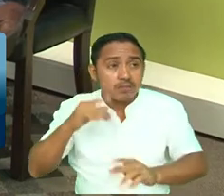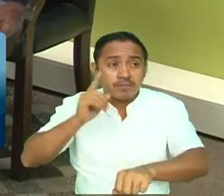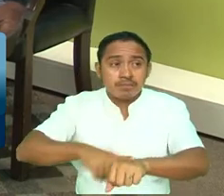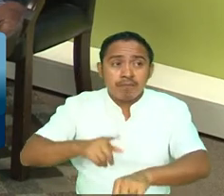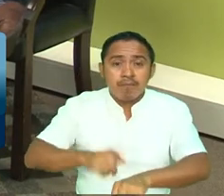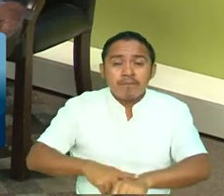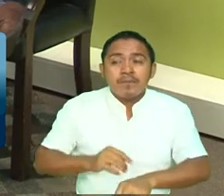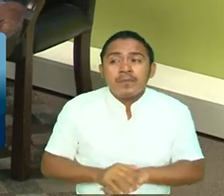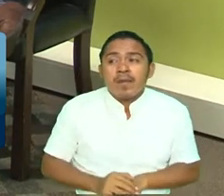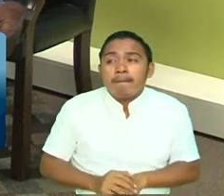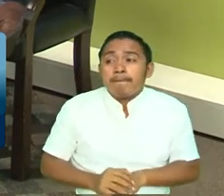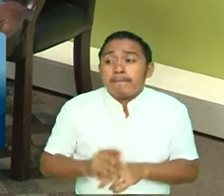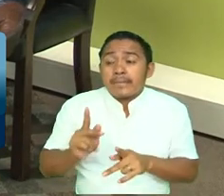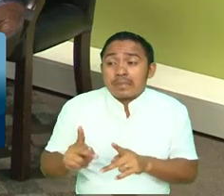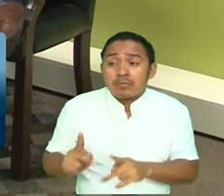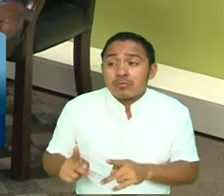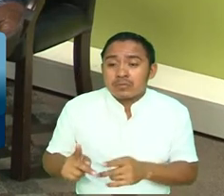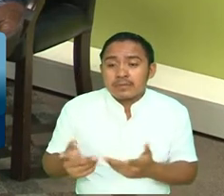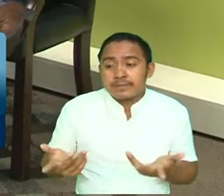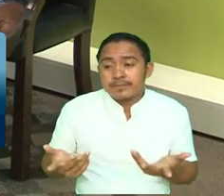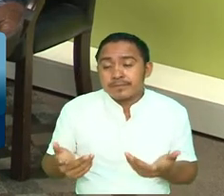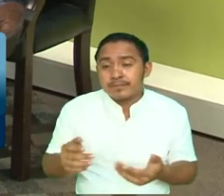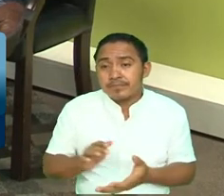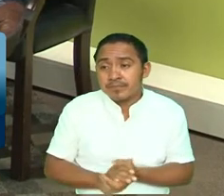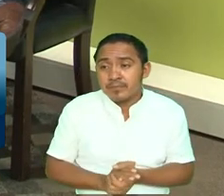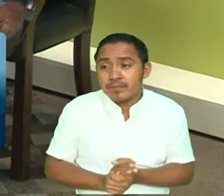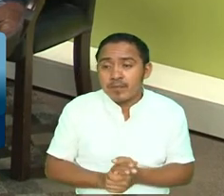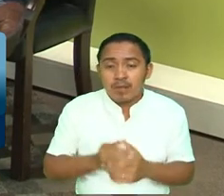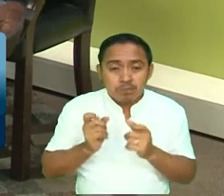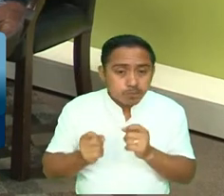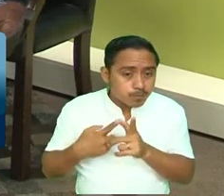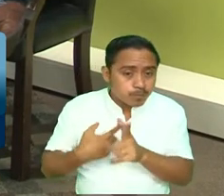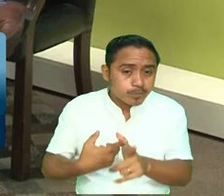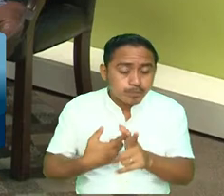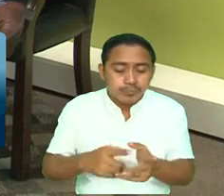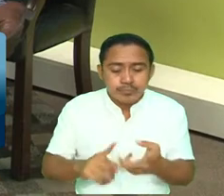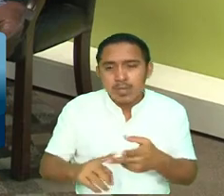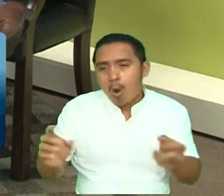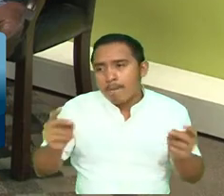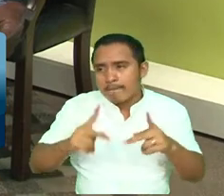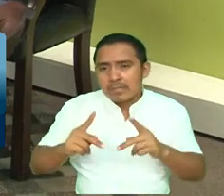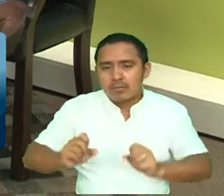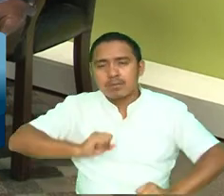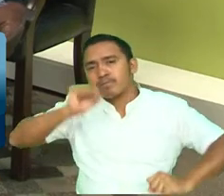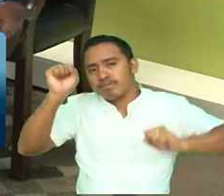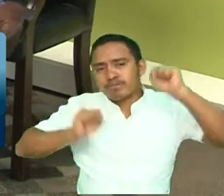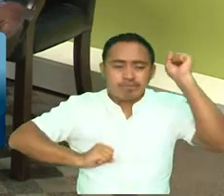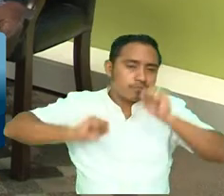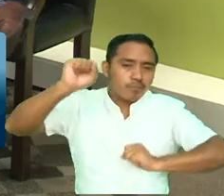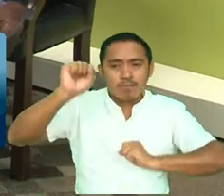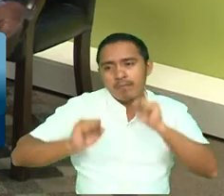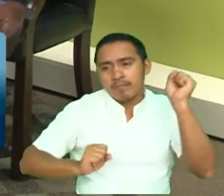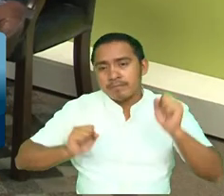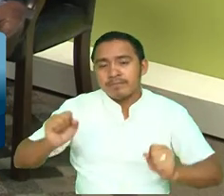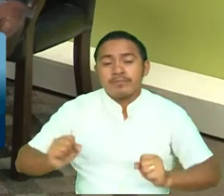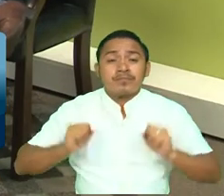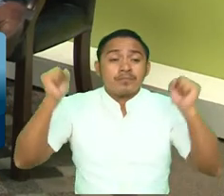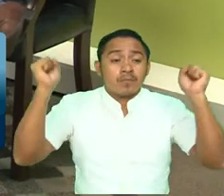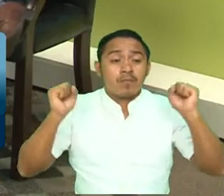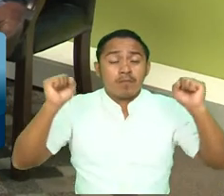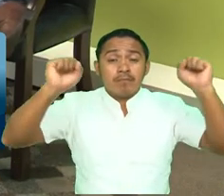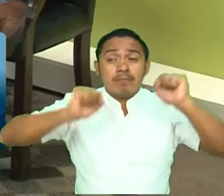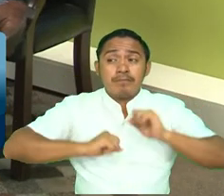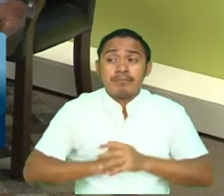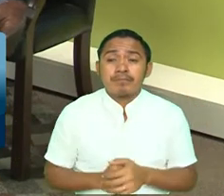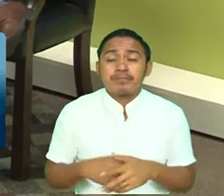es, y más las personas que hacen atletismo, que corren, que van al gimnasio, ellos pueden producir mayor sudor todavía que otros individuos